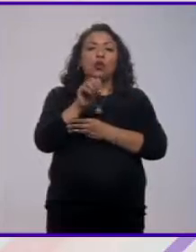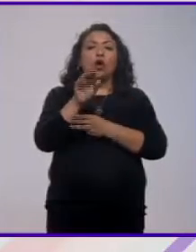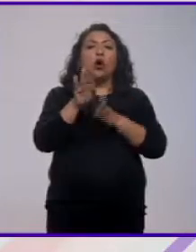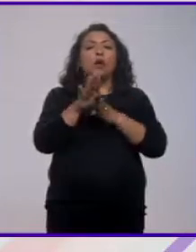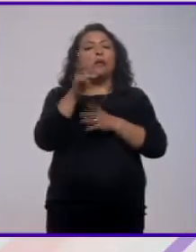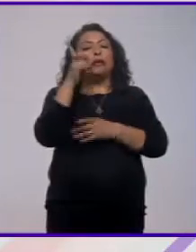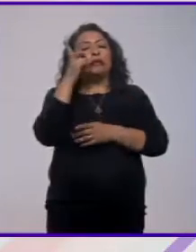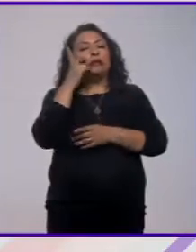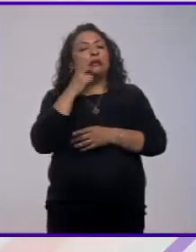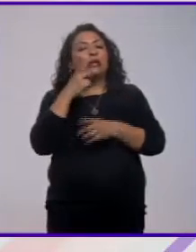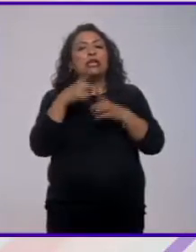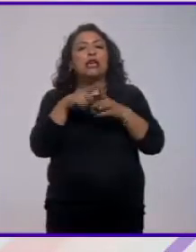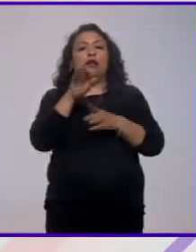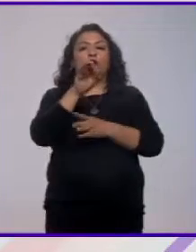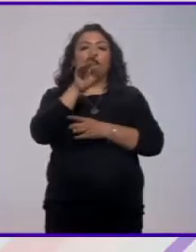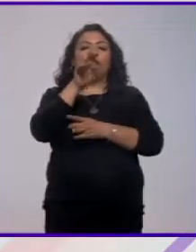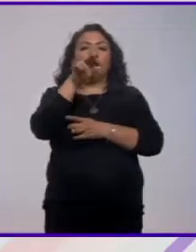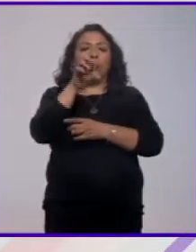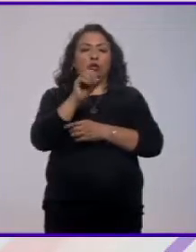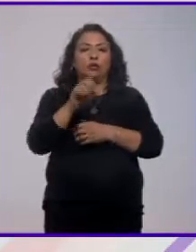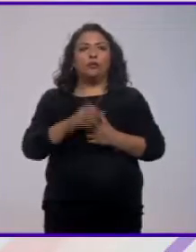fauno.